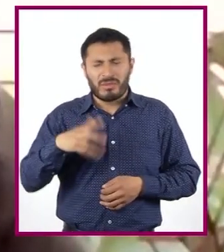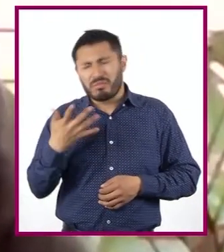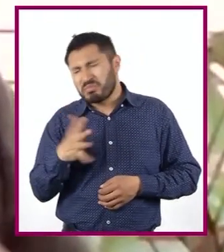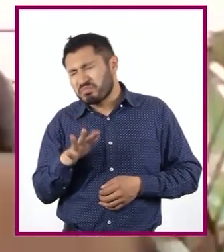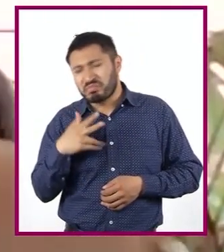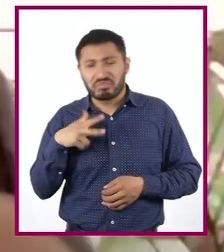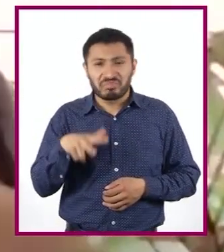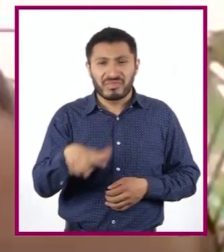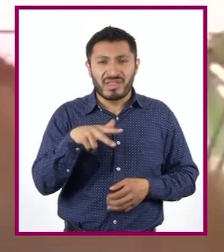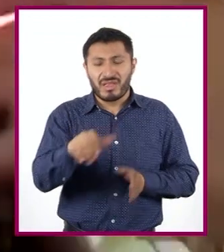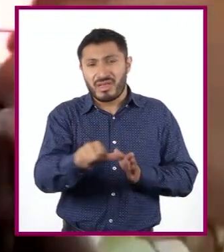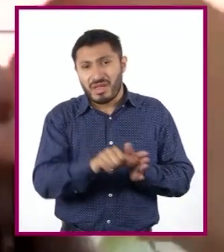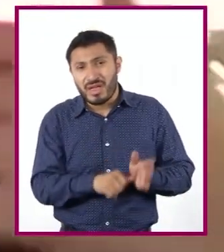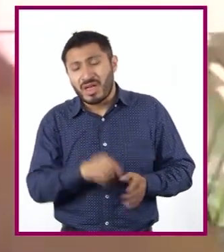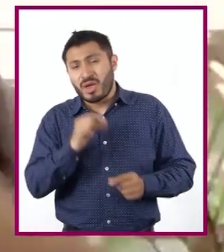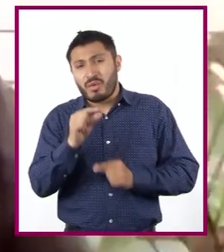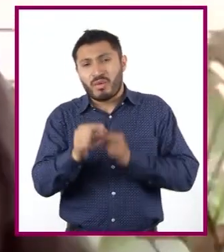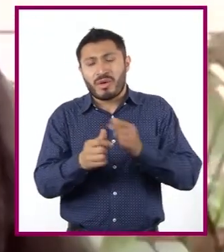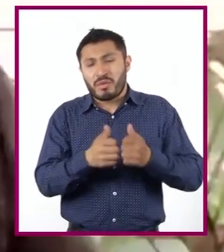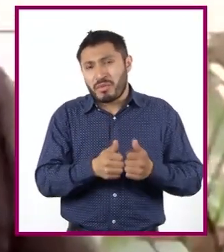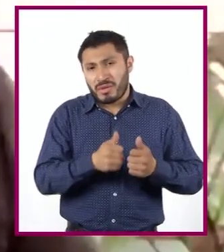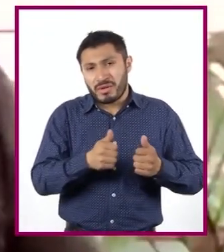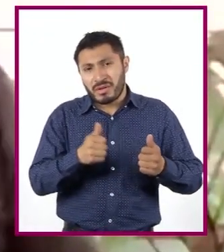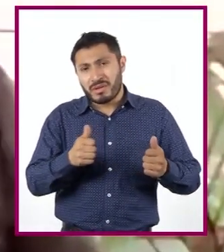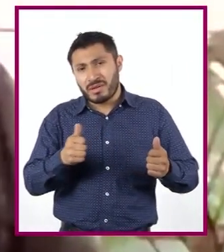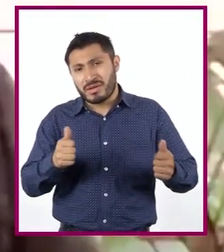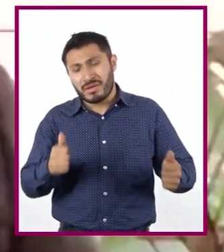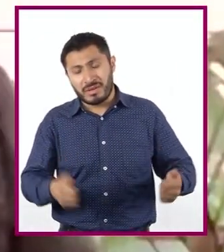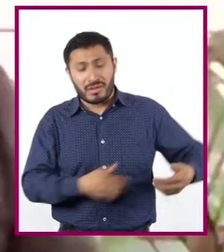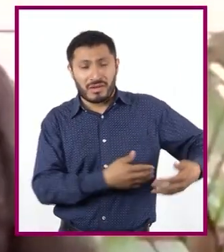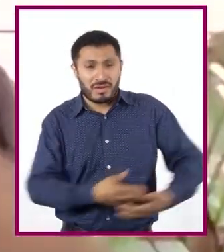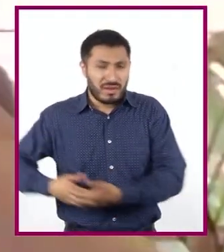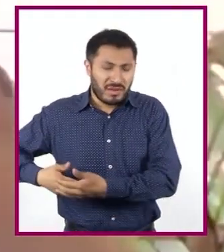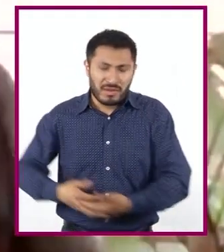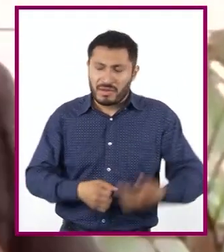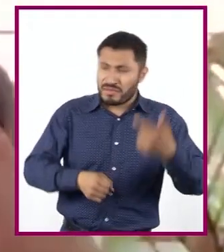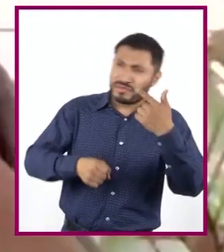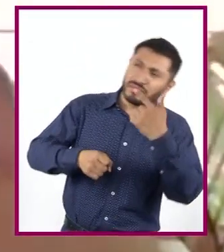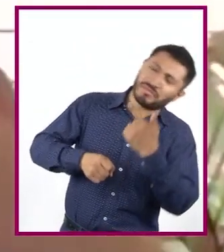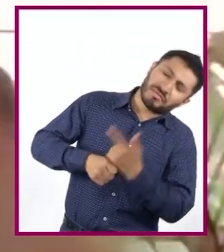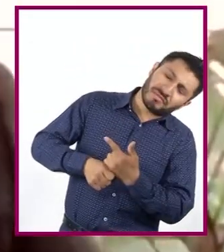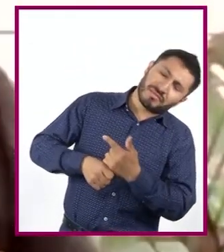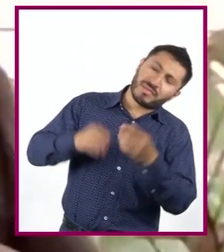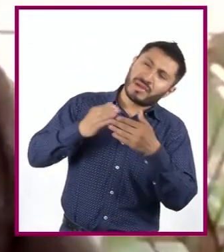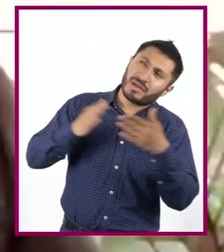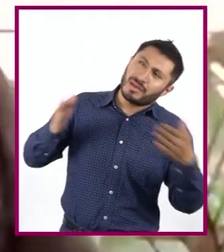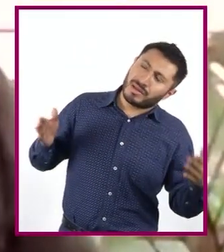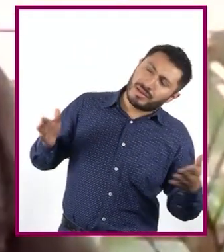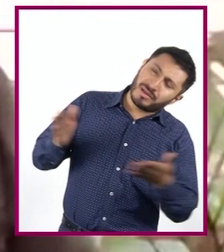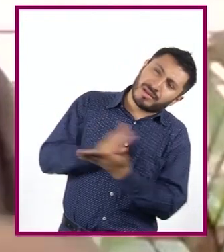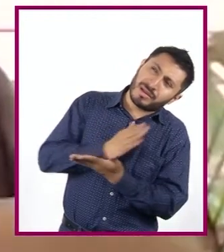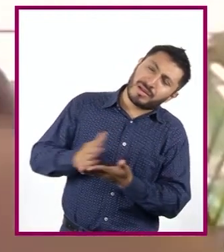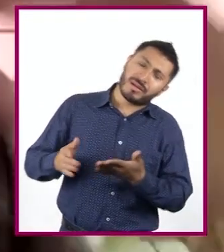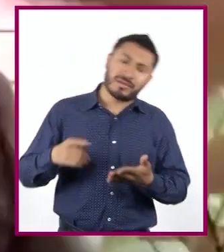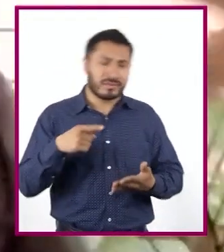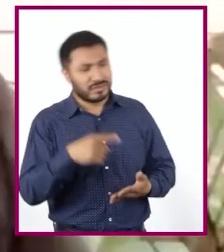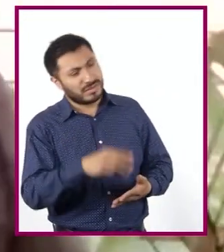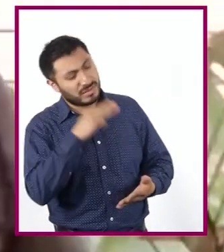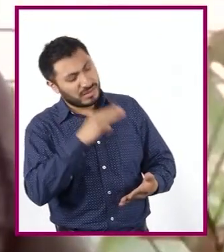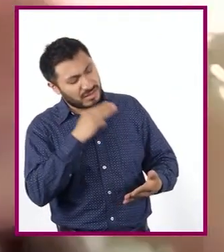más, creo que muchas gracias. Vamos con otra interesante entrevista, pero antes veamos este video.